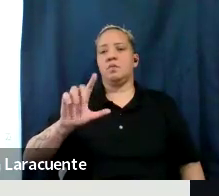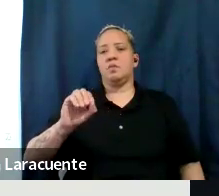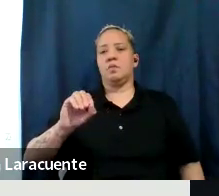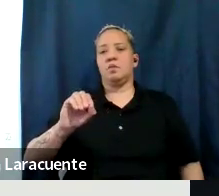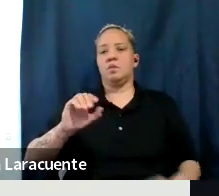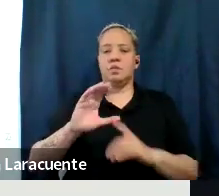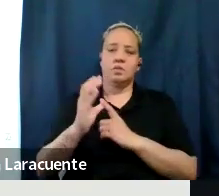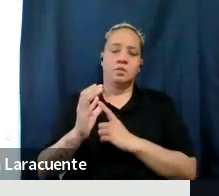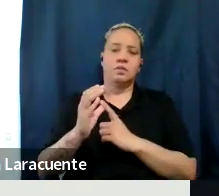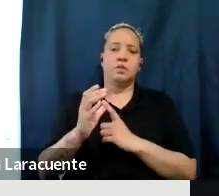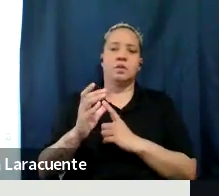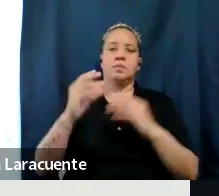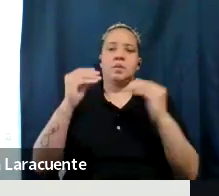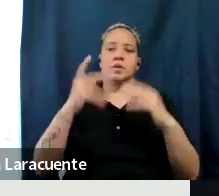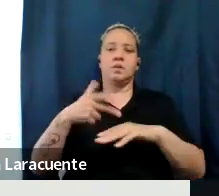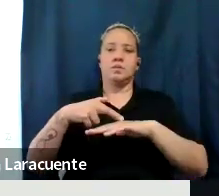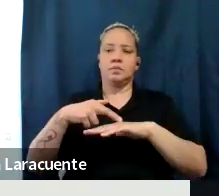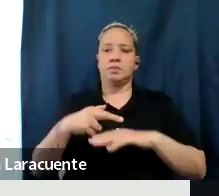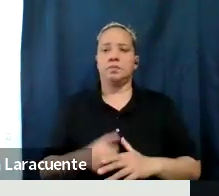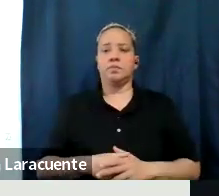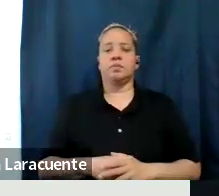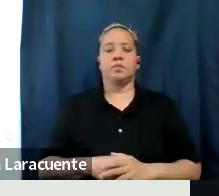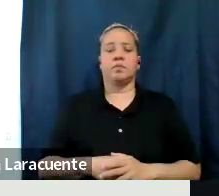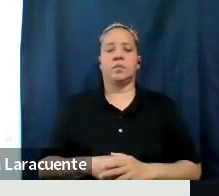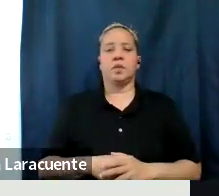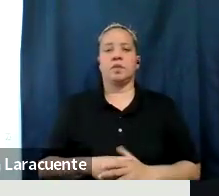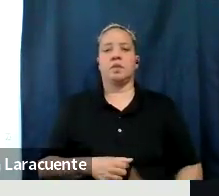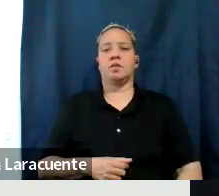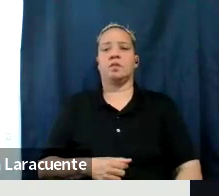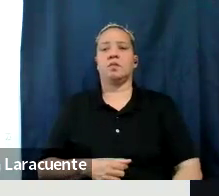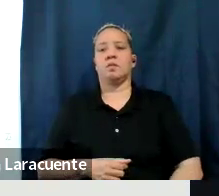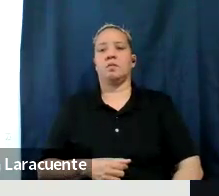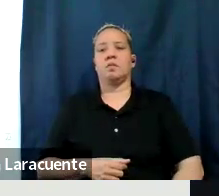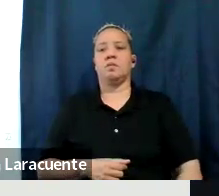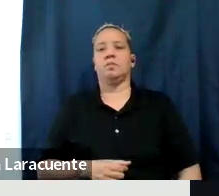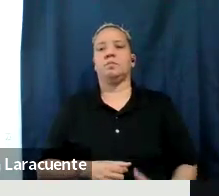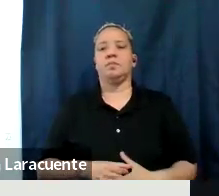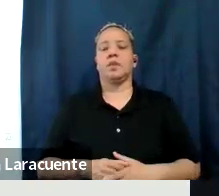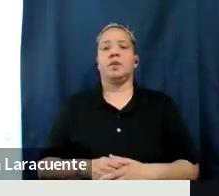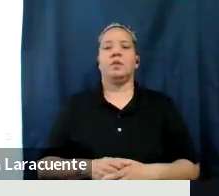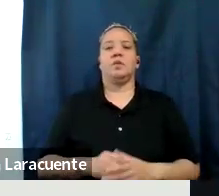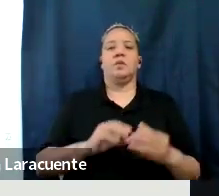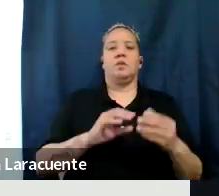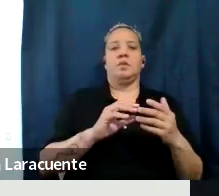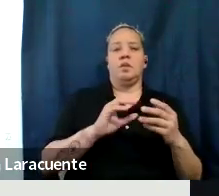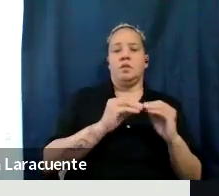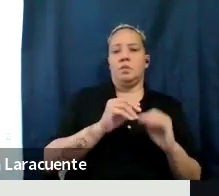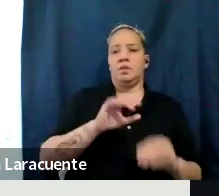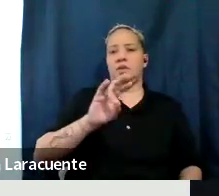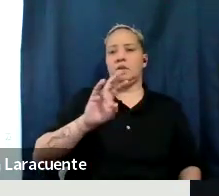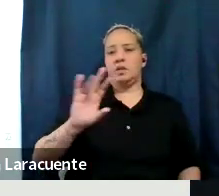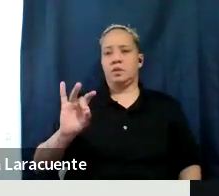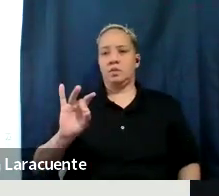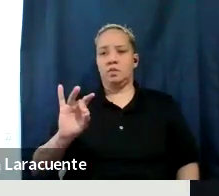Puerto Rico, y van a dedicar el número 7 y 8 de Brújula a Juan Ramón